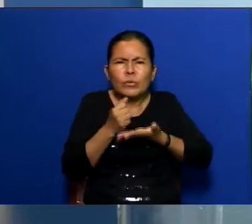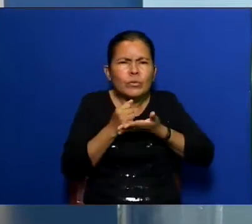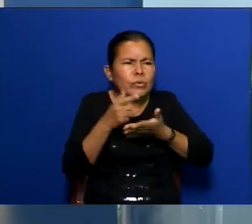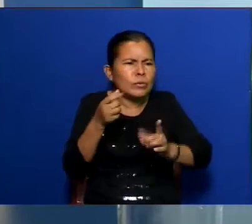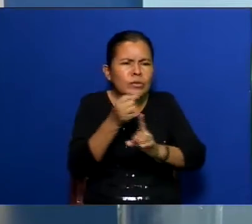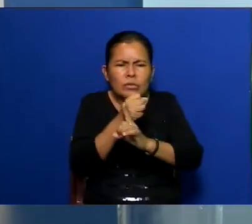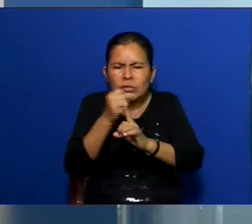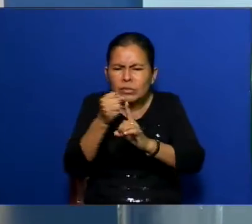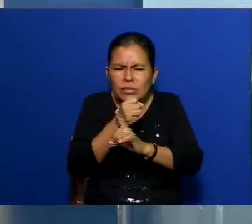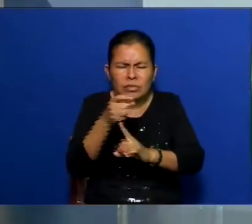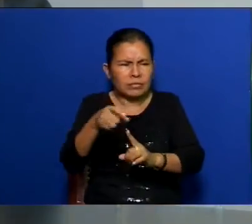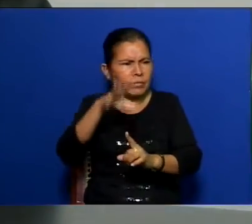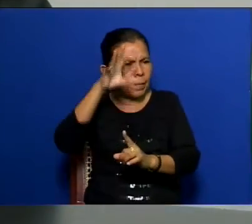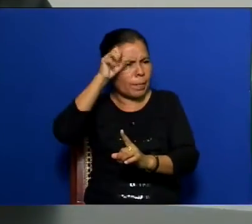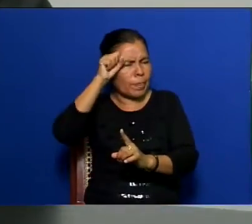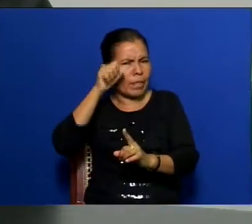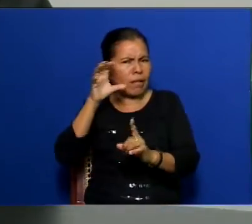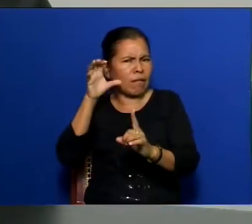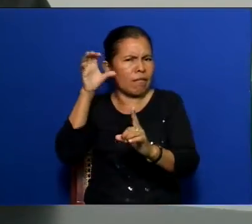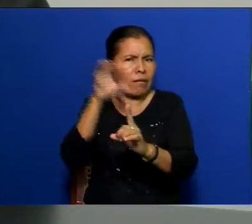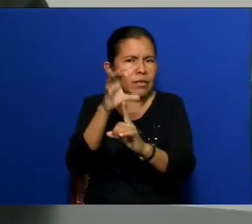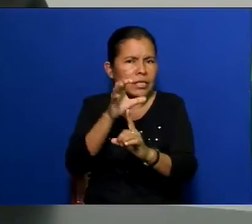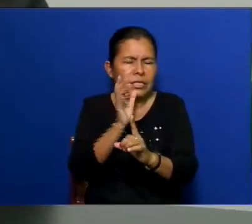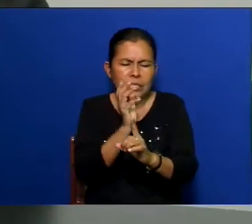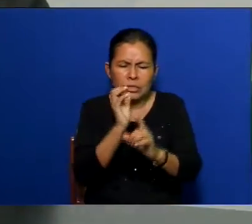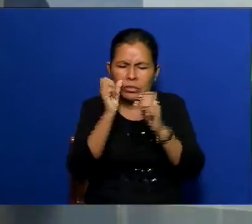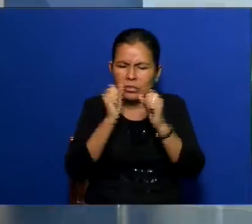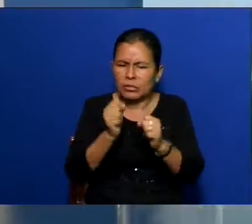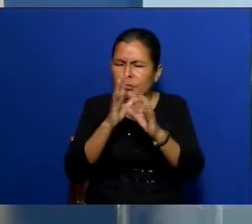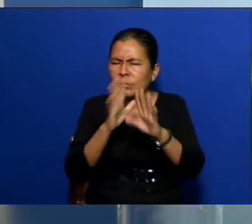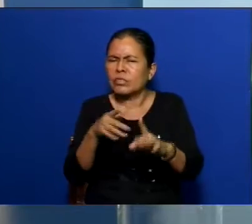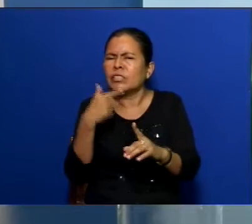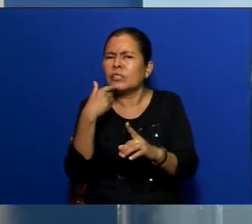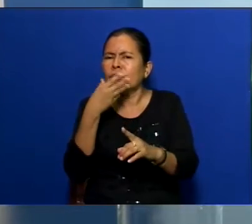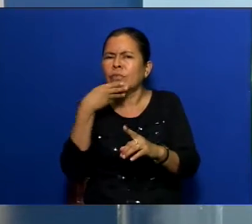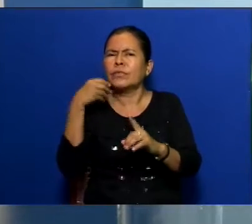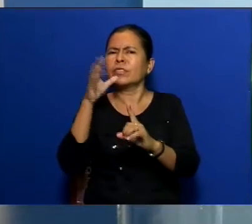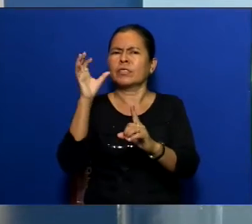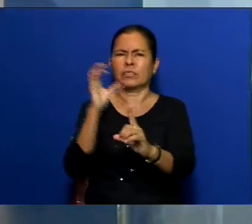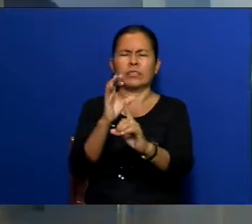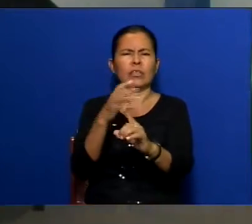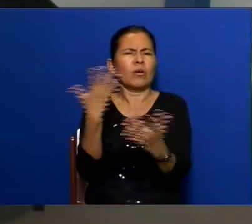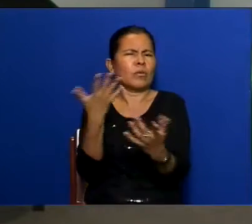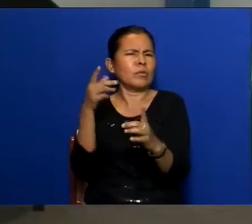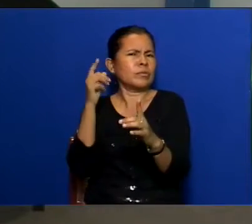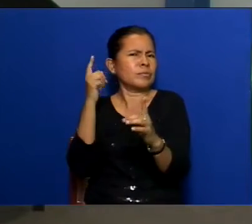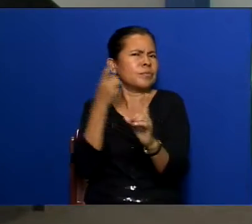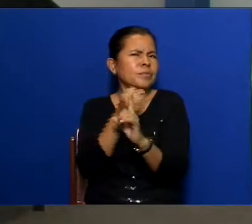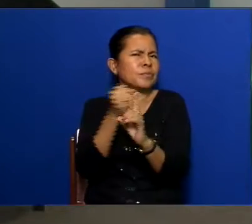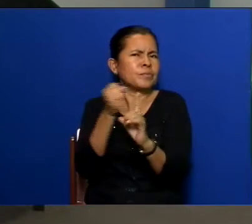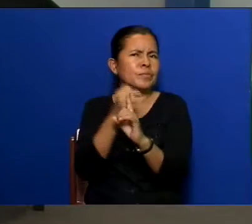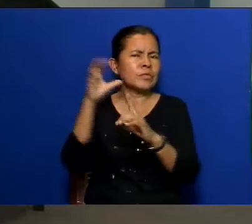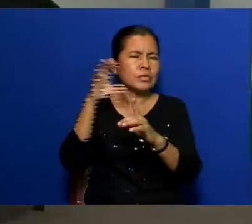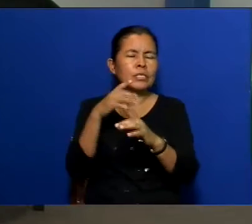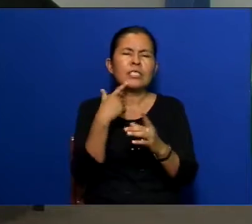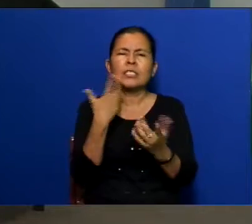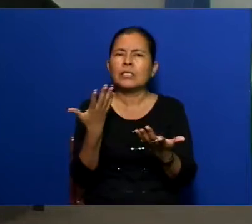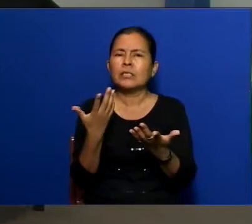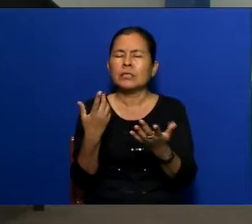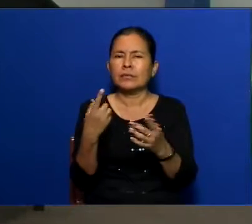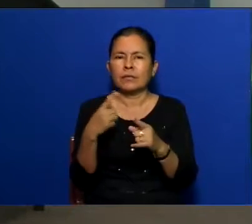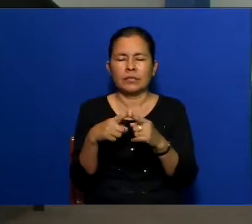psicológica, física, verbal en las niñas, en los niños y en los adolescentes? Bueno, la verdad es que las consecuencias